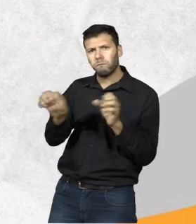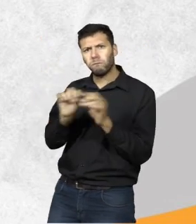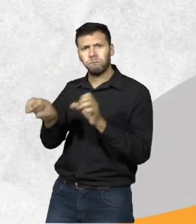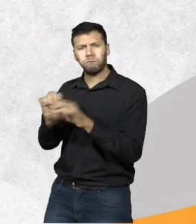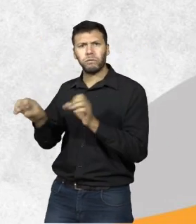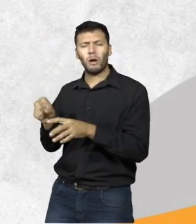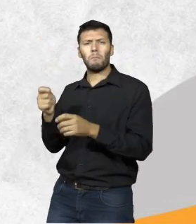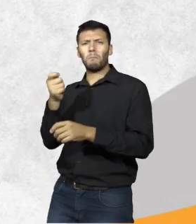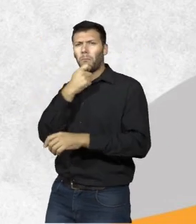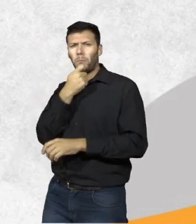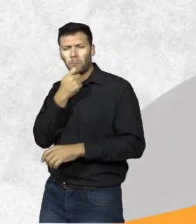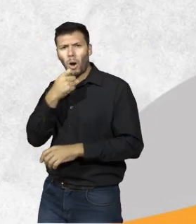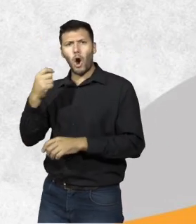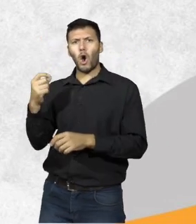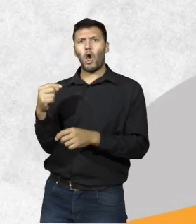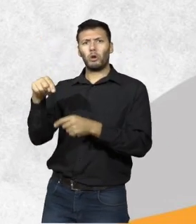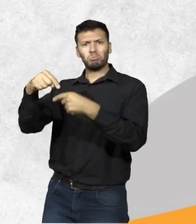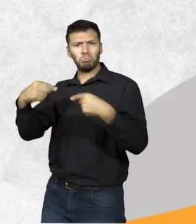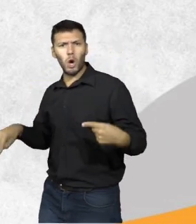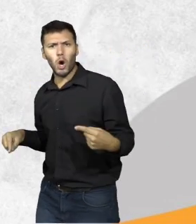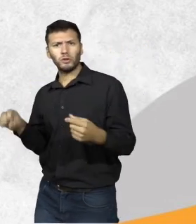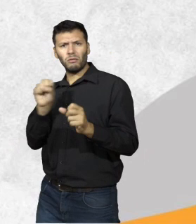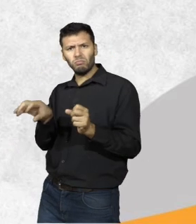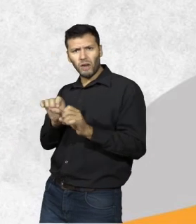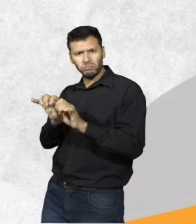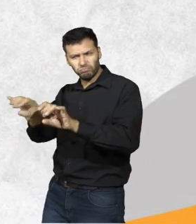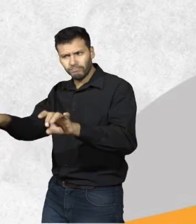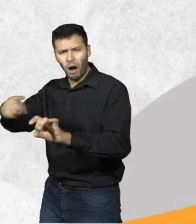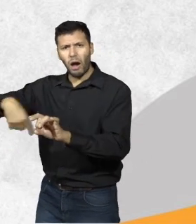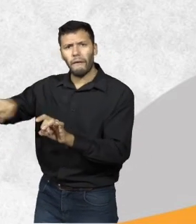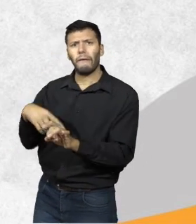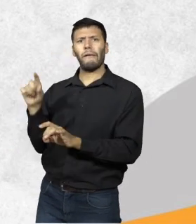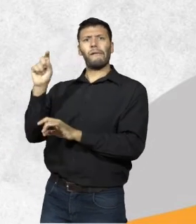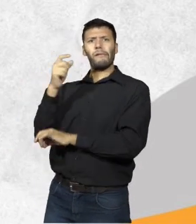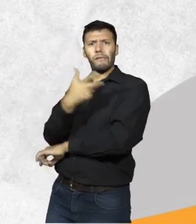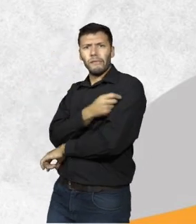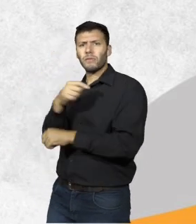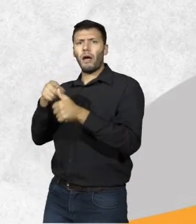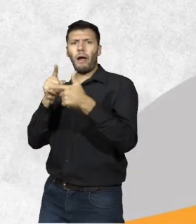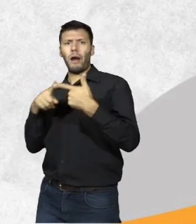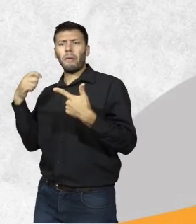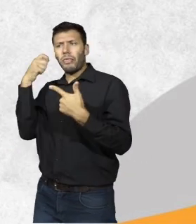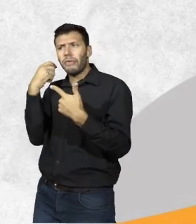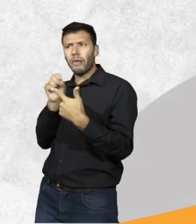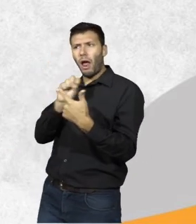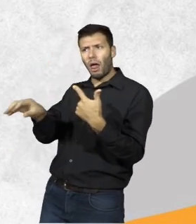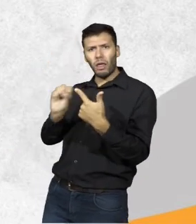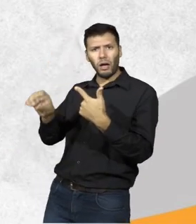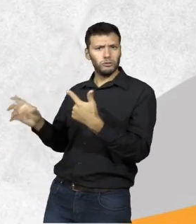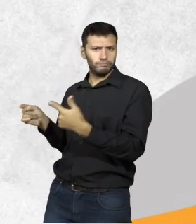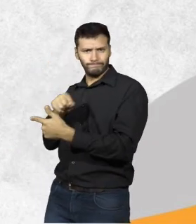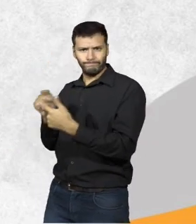de cargados con carga patogénica o provenientes de hospitales o de veterinarias y demás. En el año